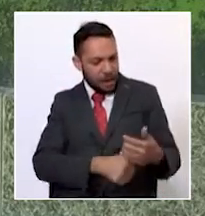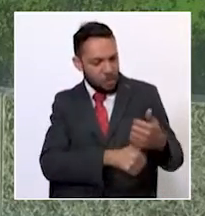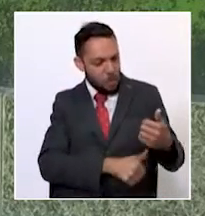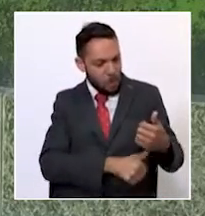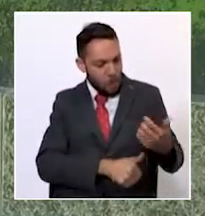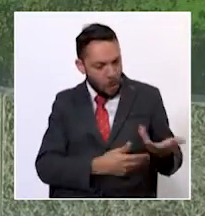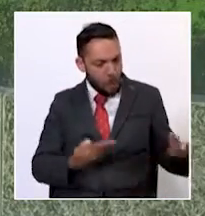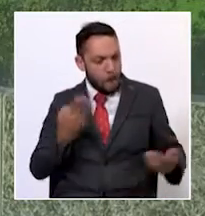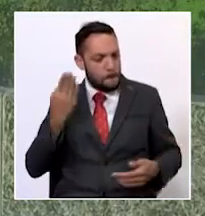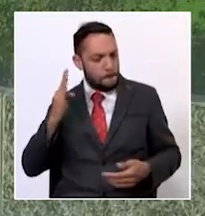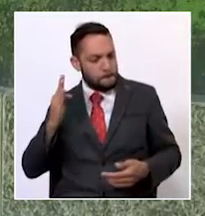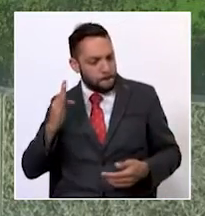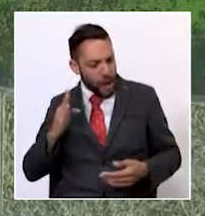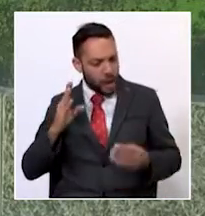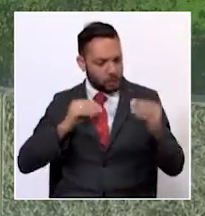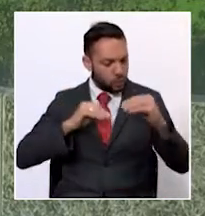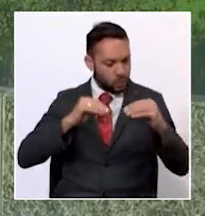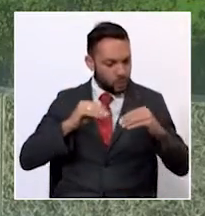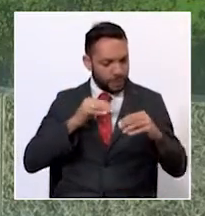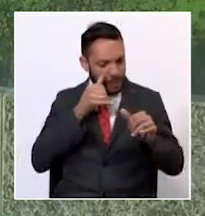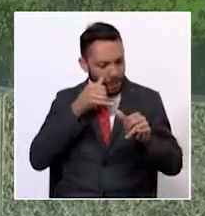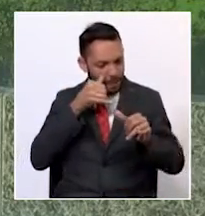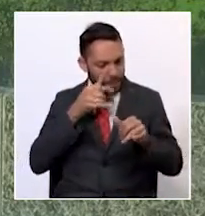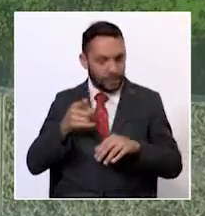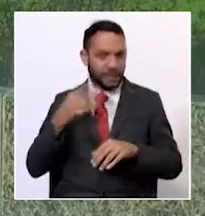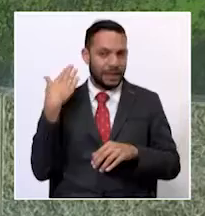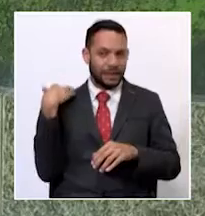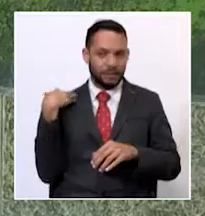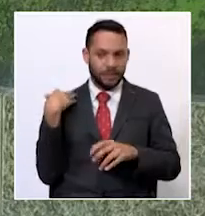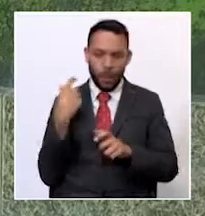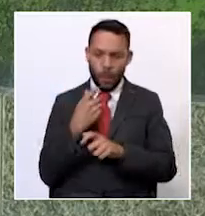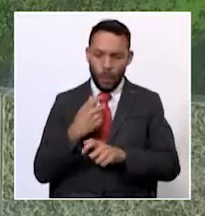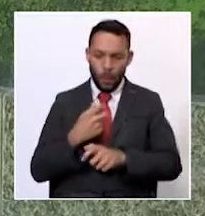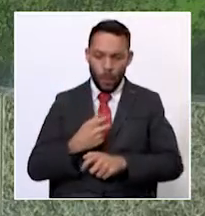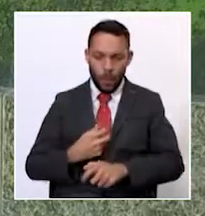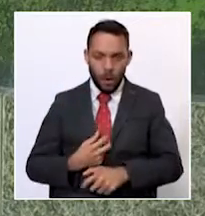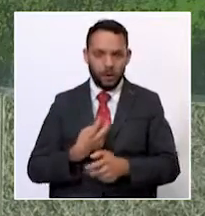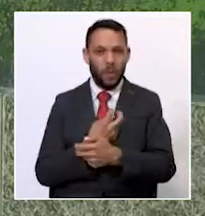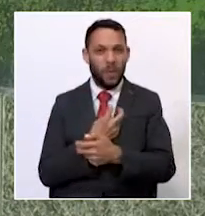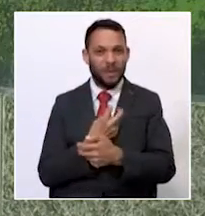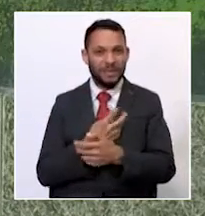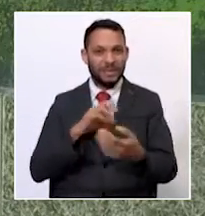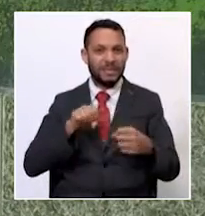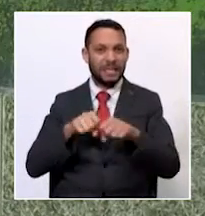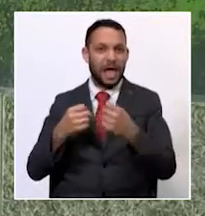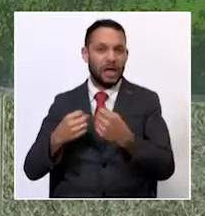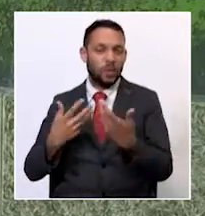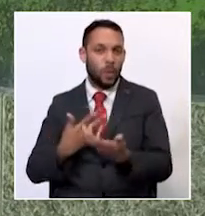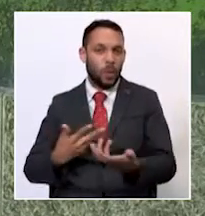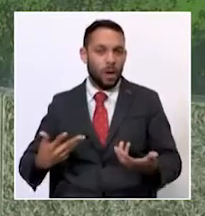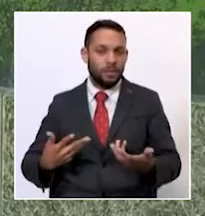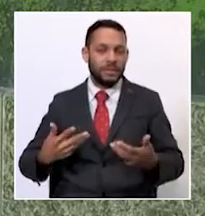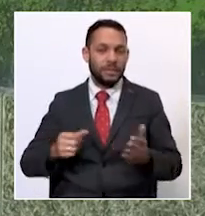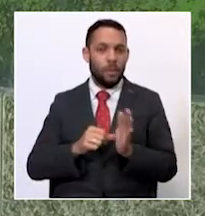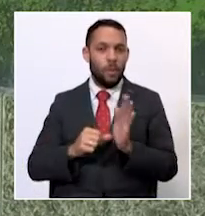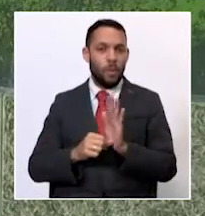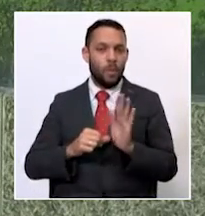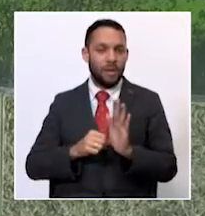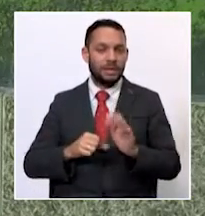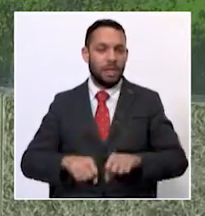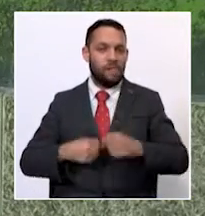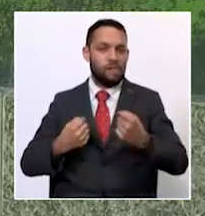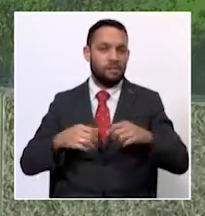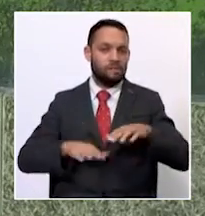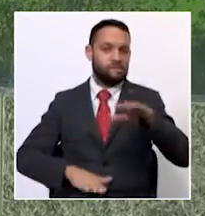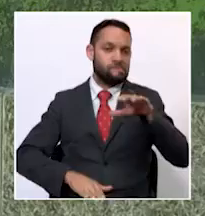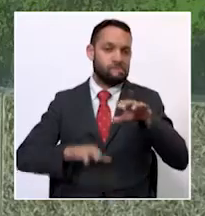una resonancia que nos diga que la columna tiene hernias y que tiene una artrosis y que tiene un proceso en la cadera severo.